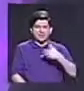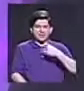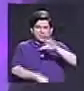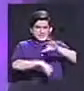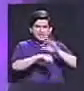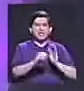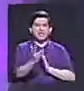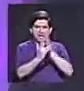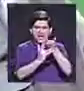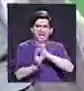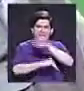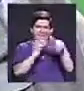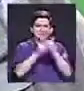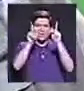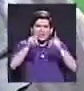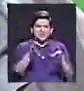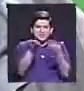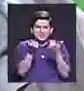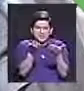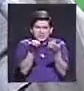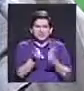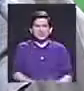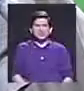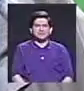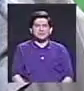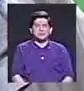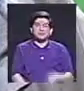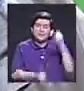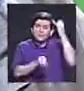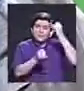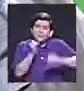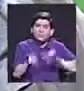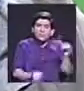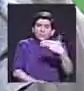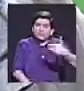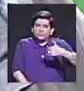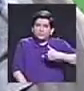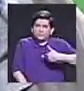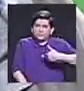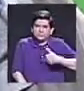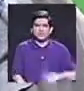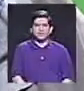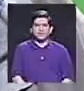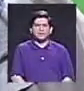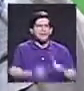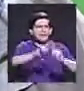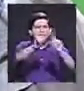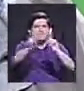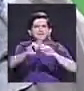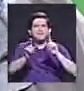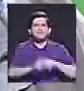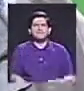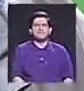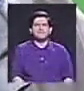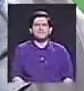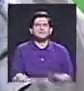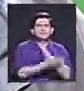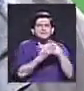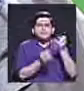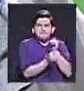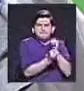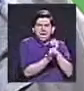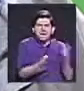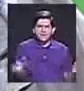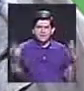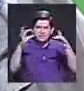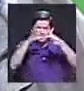las personas que quieran accesarla. Y finalmente también tenemos distintas instancias que tienen